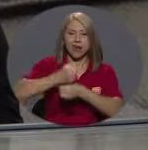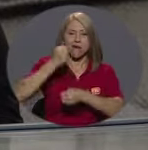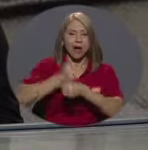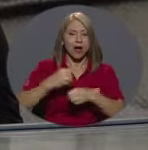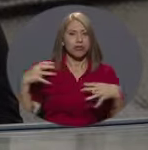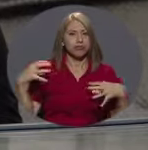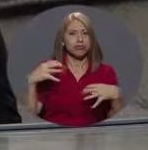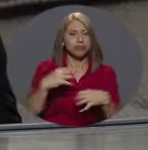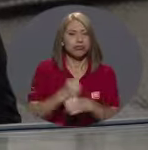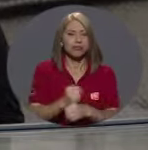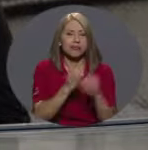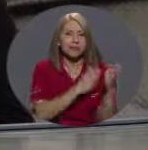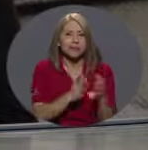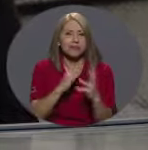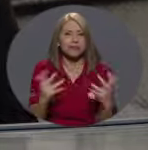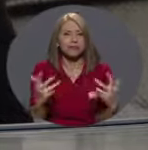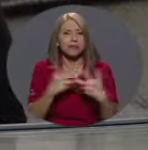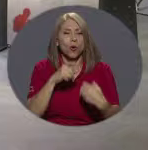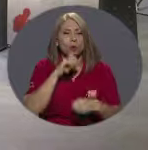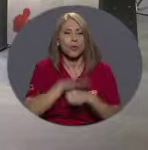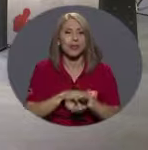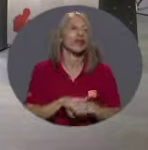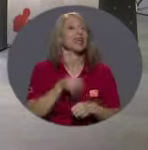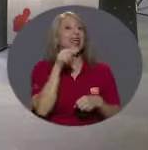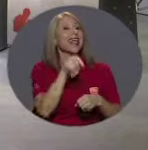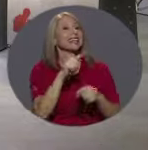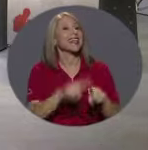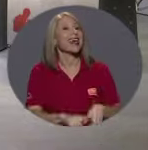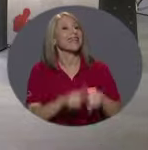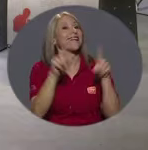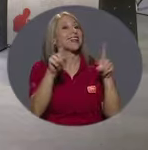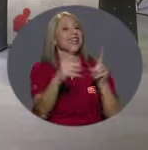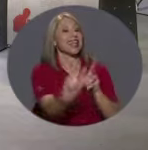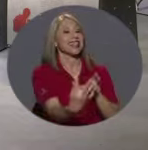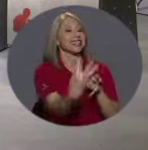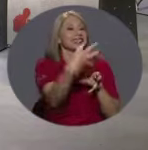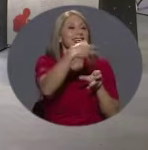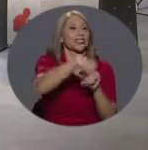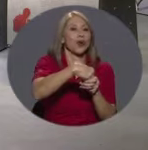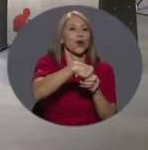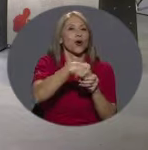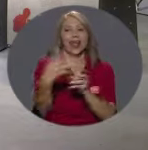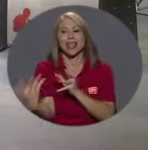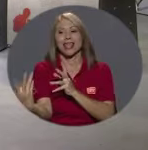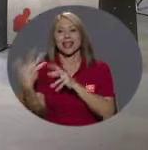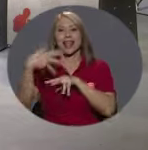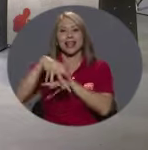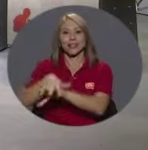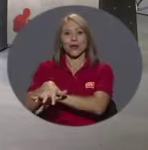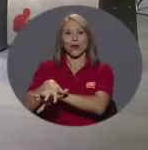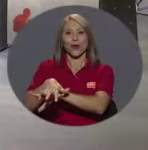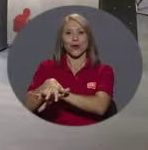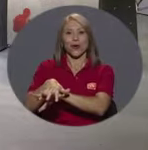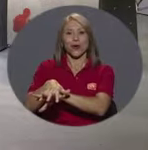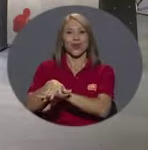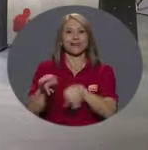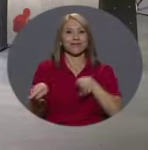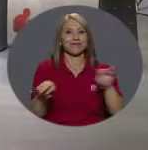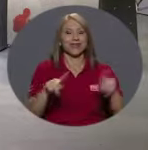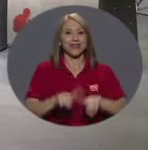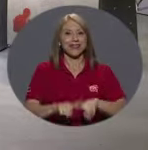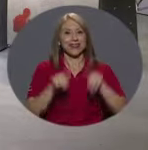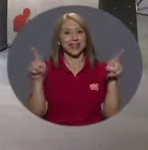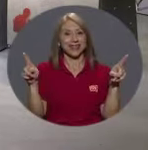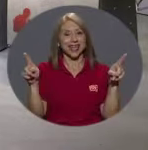y comprometido. De ahí la diferencia entre inserción e integración, ¿verdad? Que se maneja desde los ámbitos académicos, porque si desde ahí